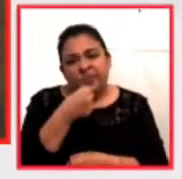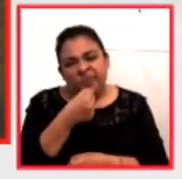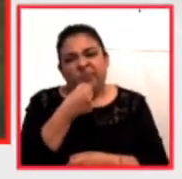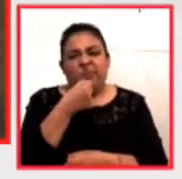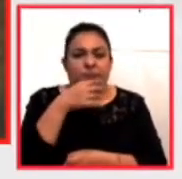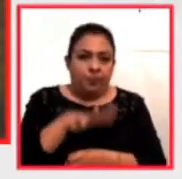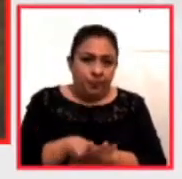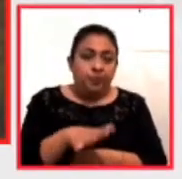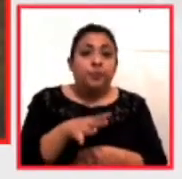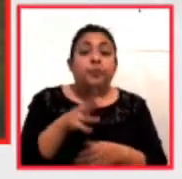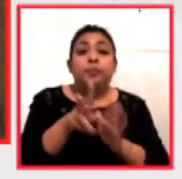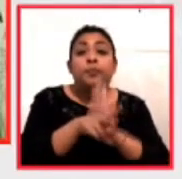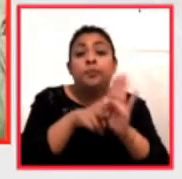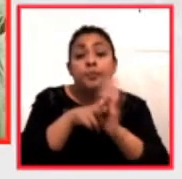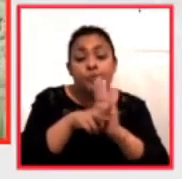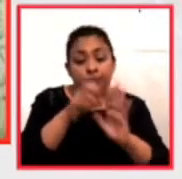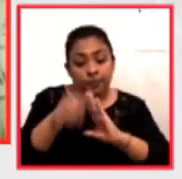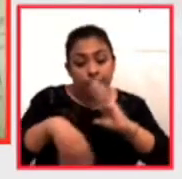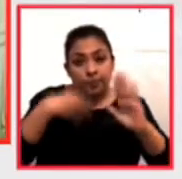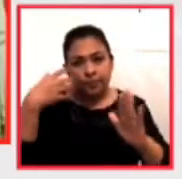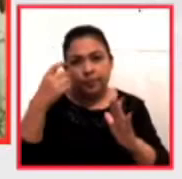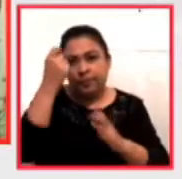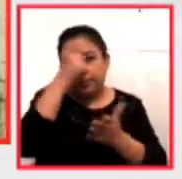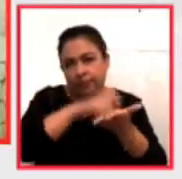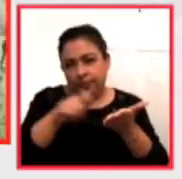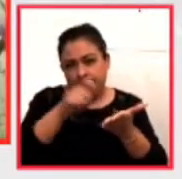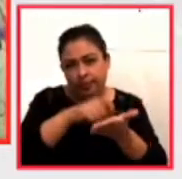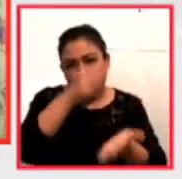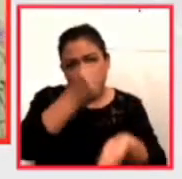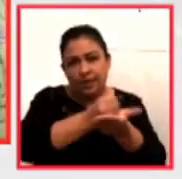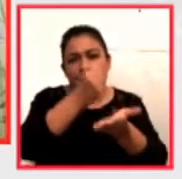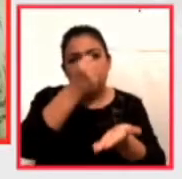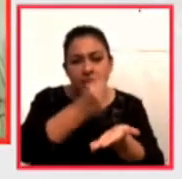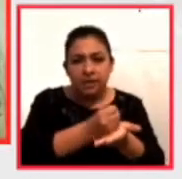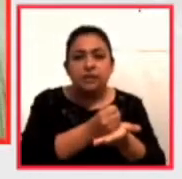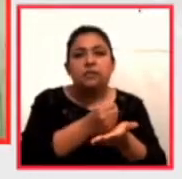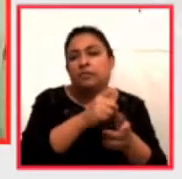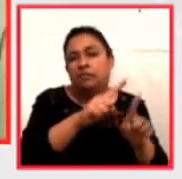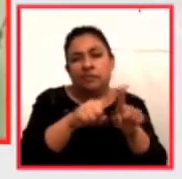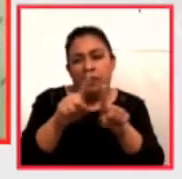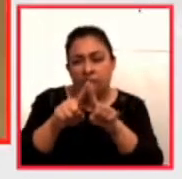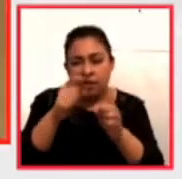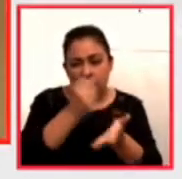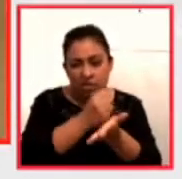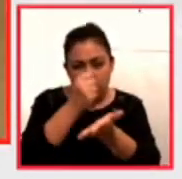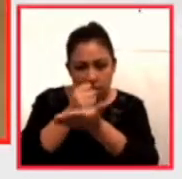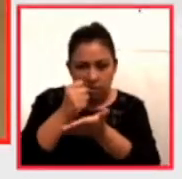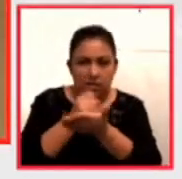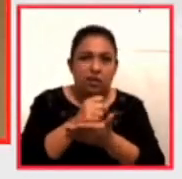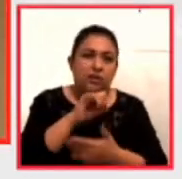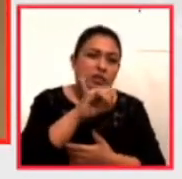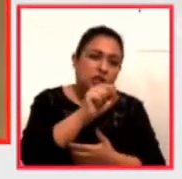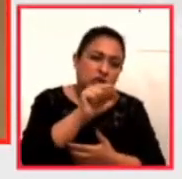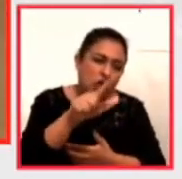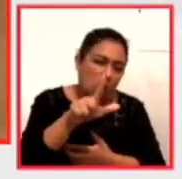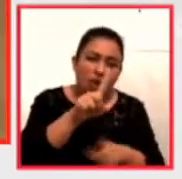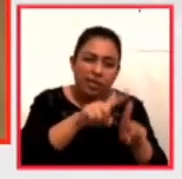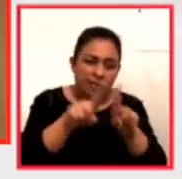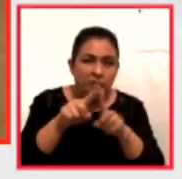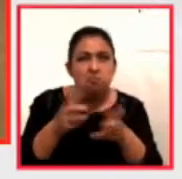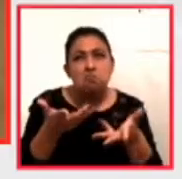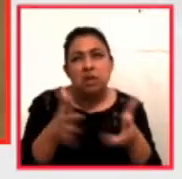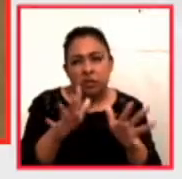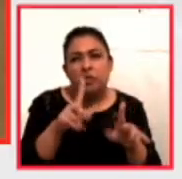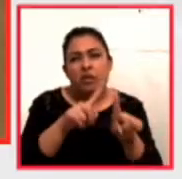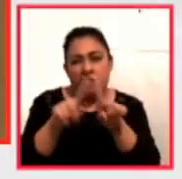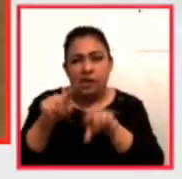video, autores de la editorial Oliver Jeffers, Anthony Brown y Sol. En fin, son más o menos las